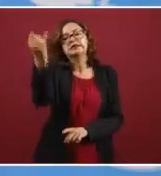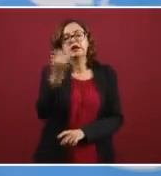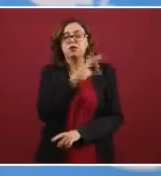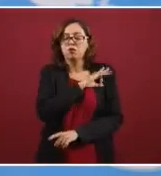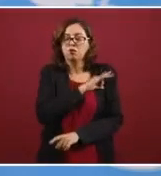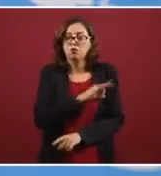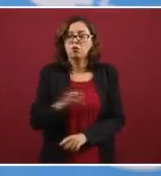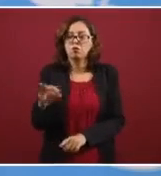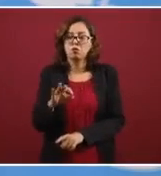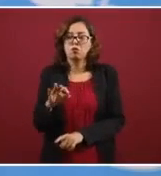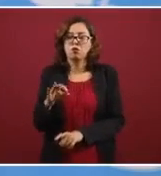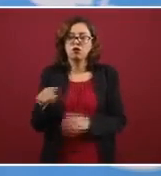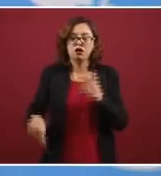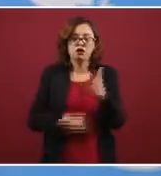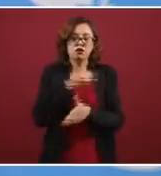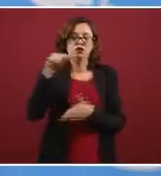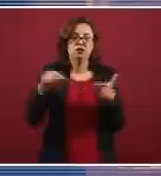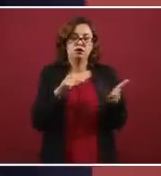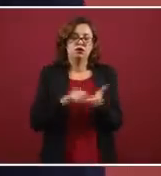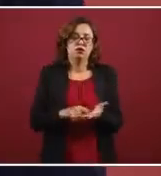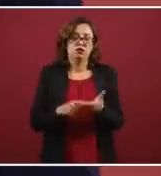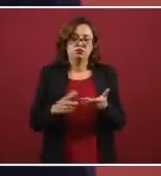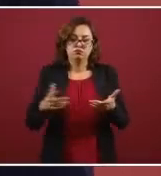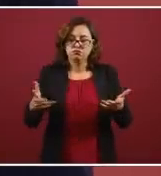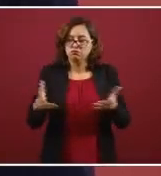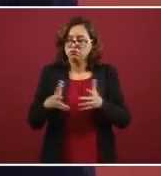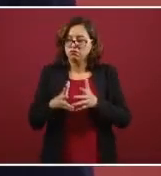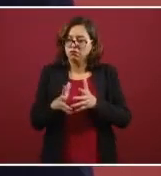generar un espacio de desarrollo